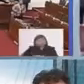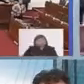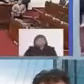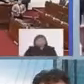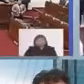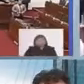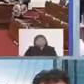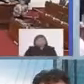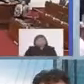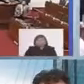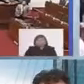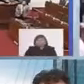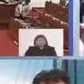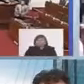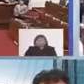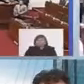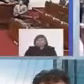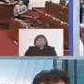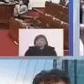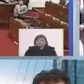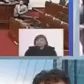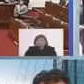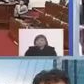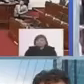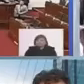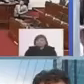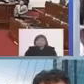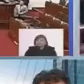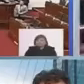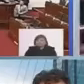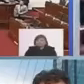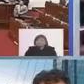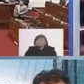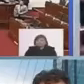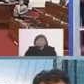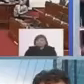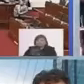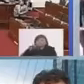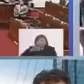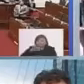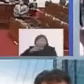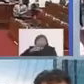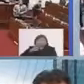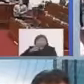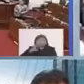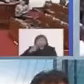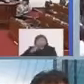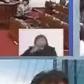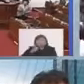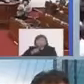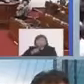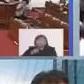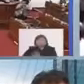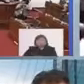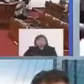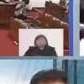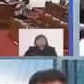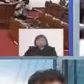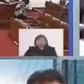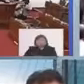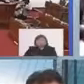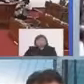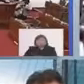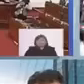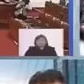hechos de corrupción, y es un poco lo que ha pasado en los últimos meses en el gobierno de Pedro Castillo.